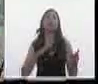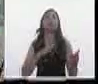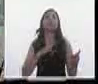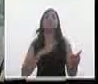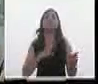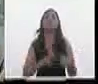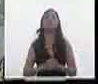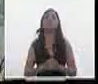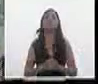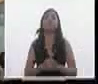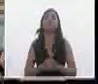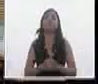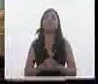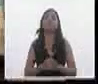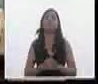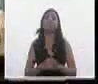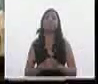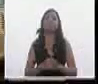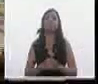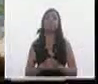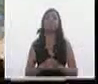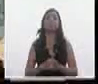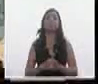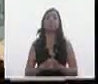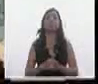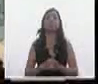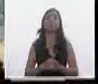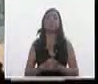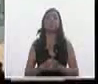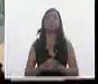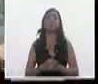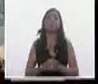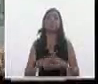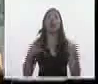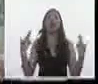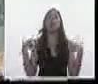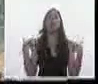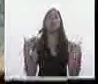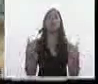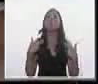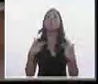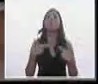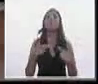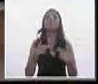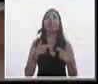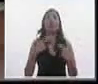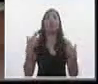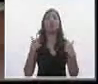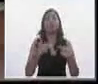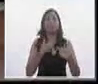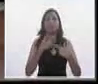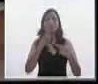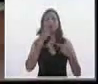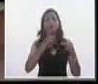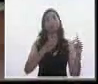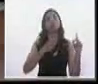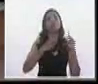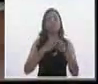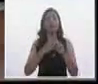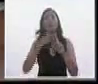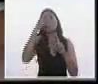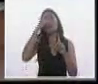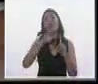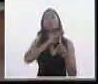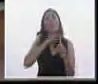este cómo se llama el el que llega es un maestro monitor un monitor que llega a